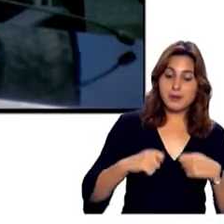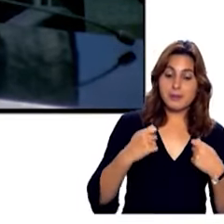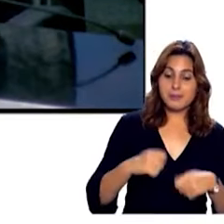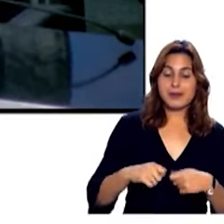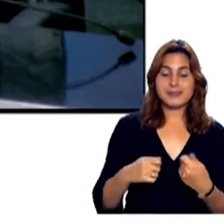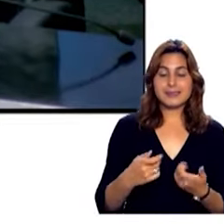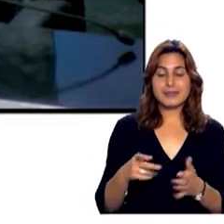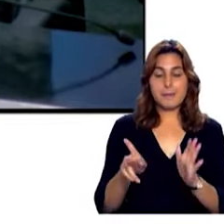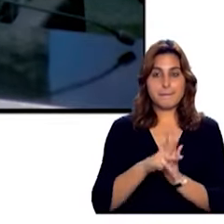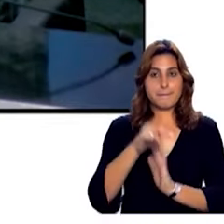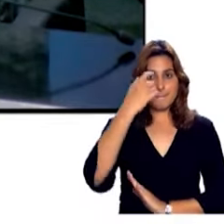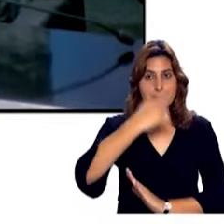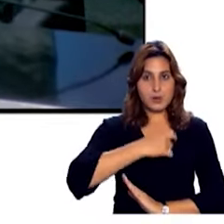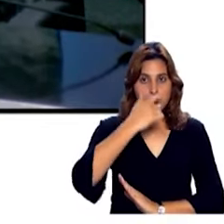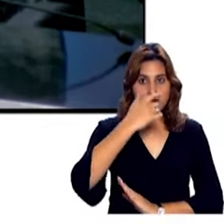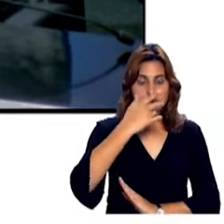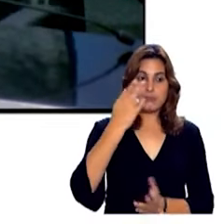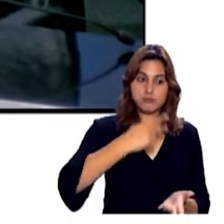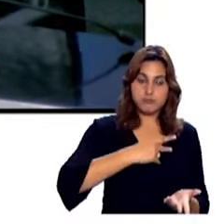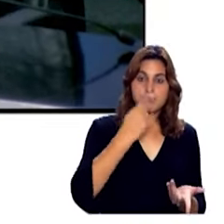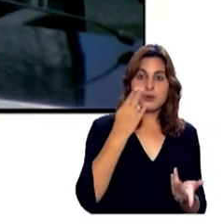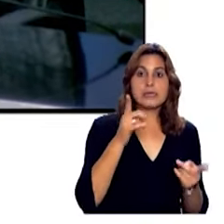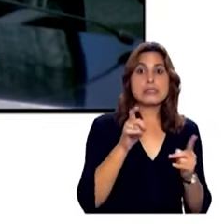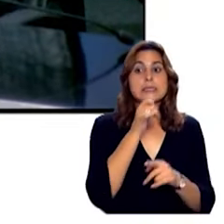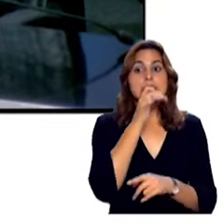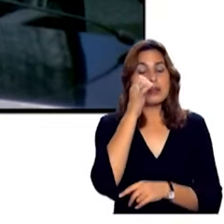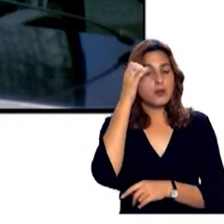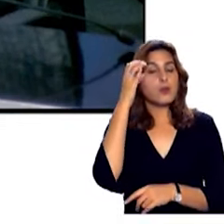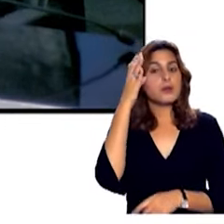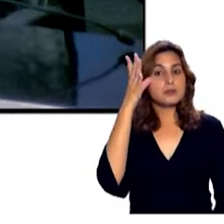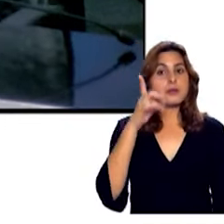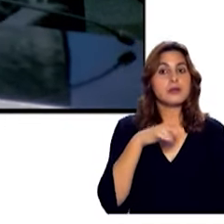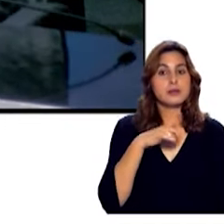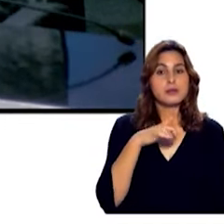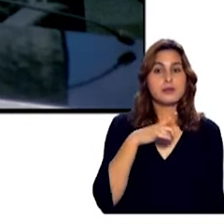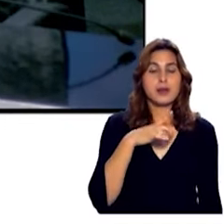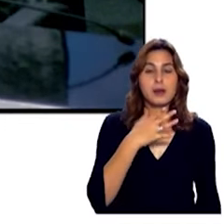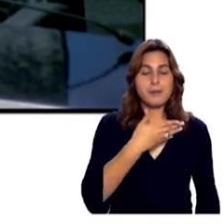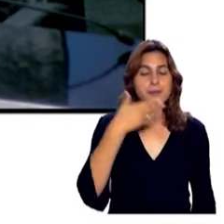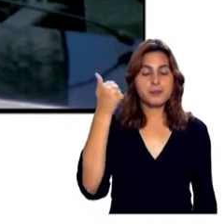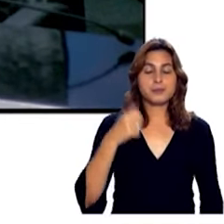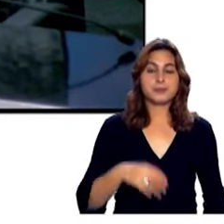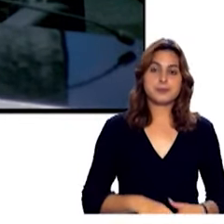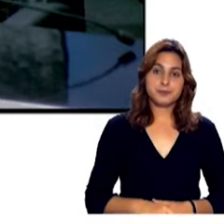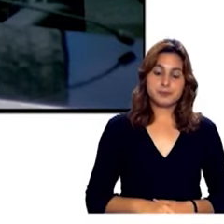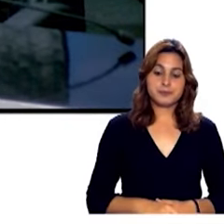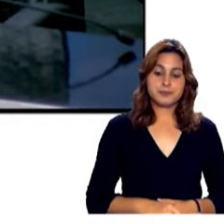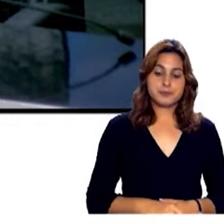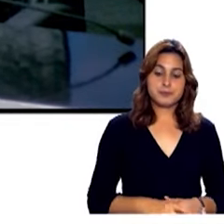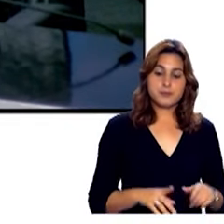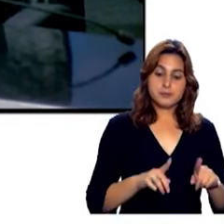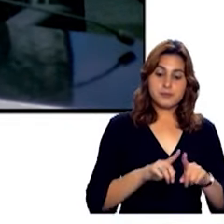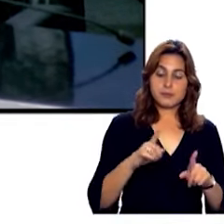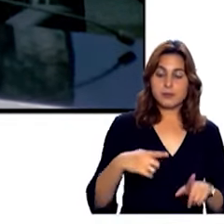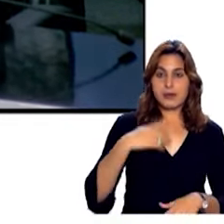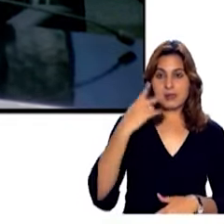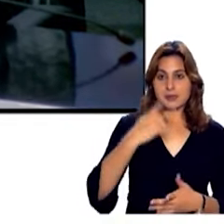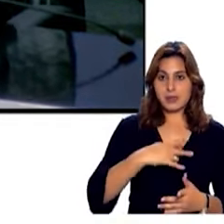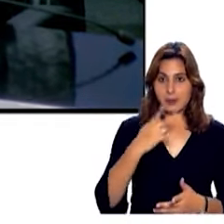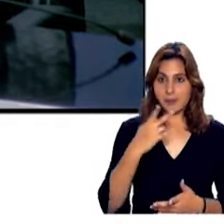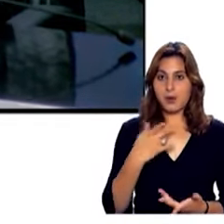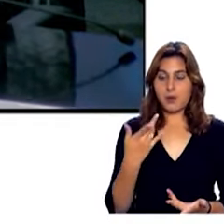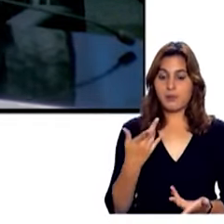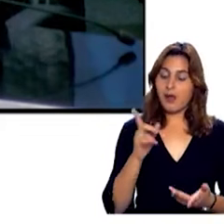mejor per la Independencia es una herramienta de actuación judicial Y junto a eso principio de